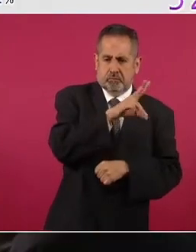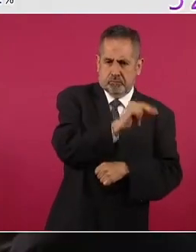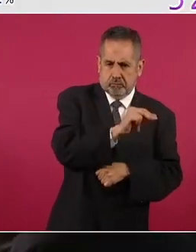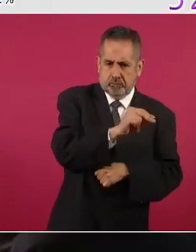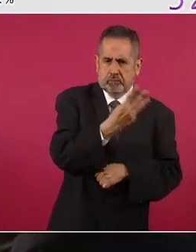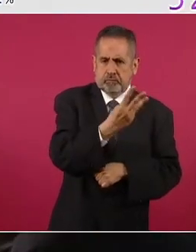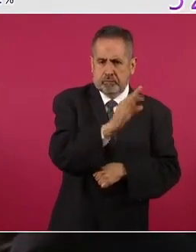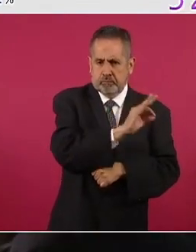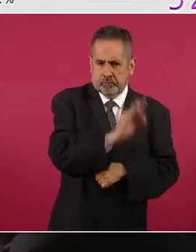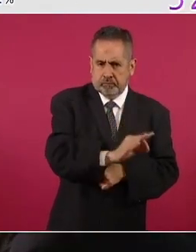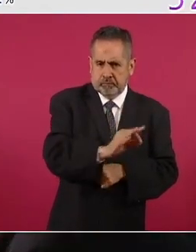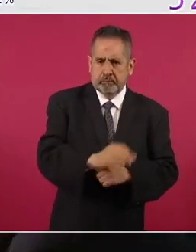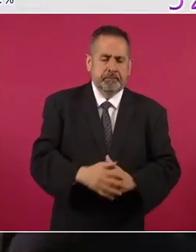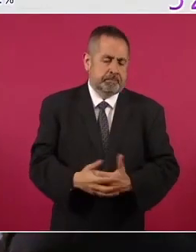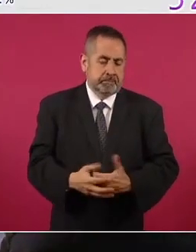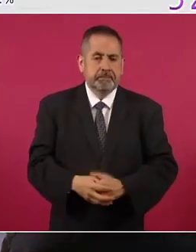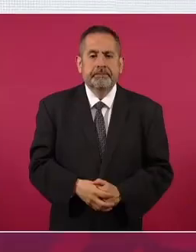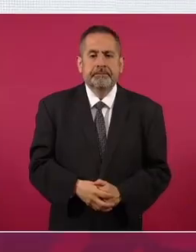3.